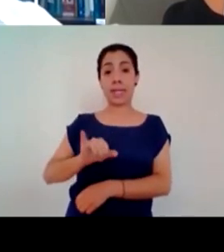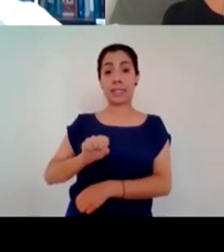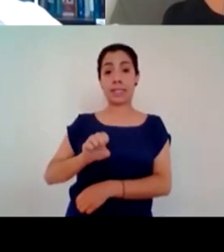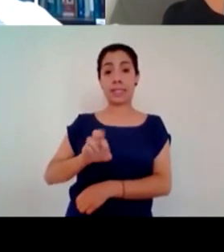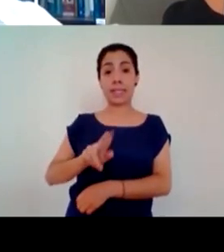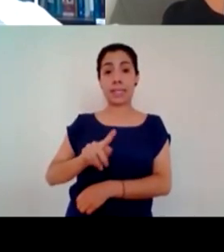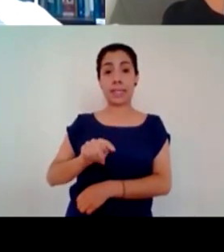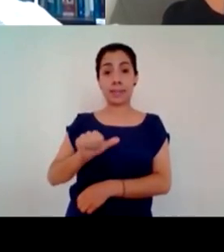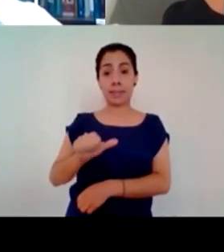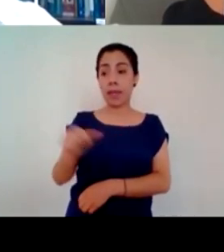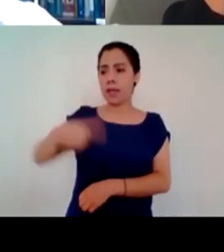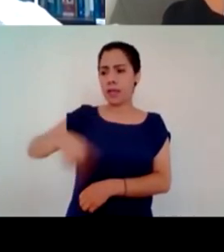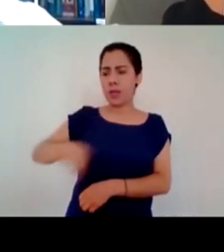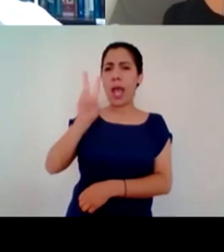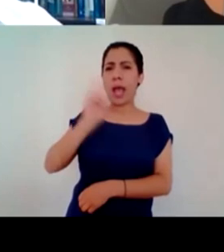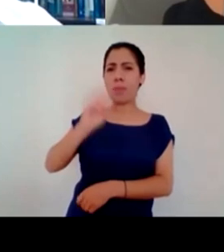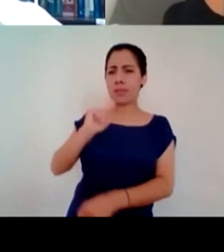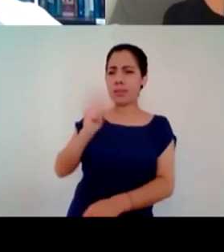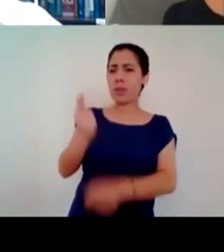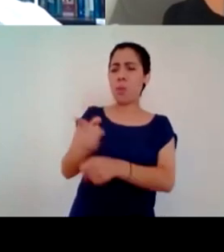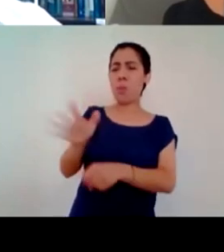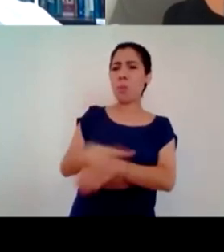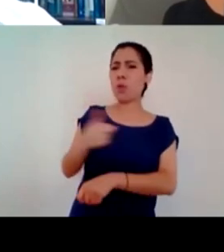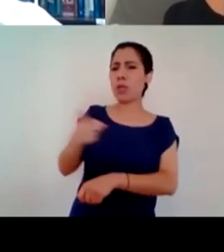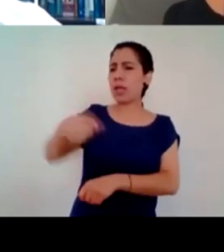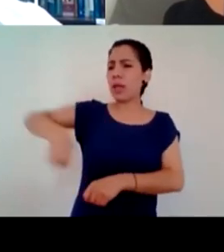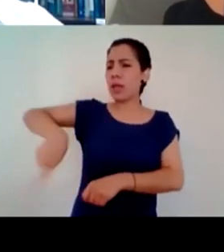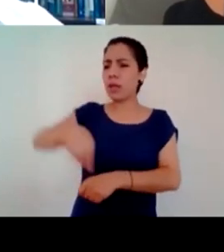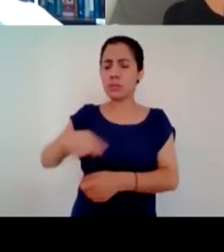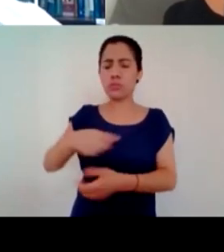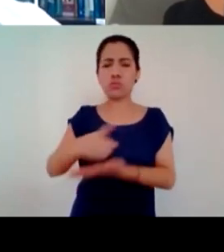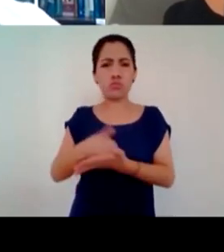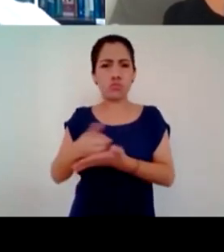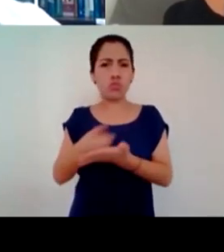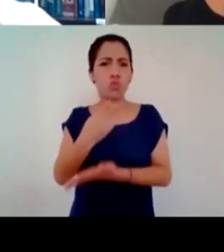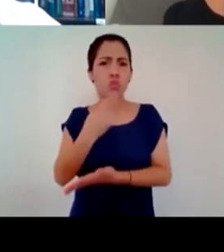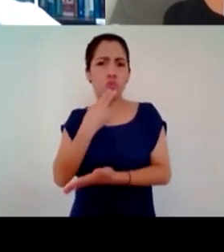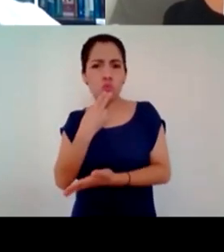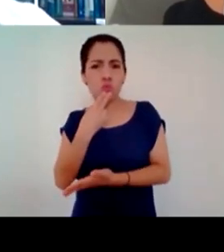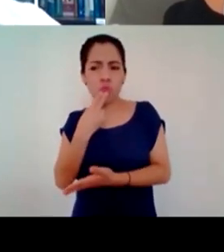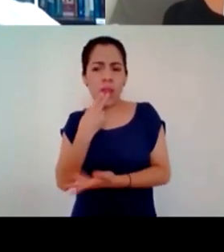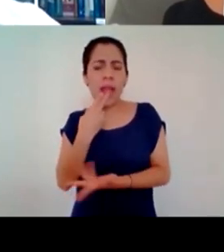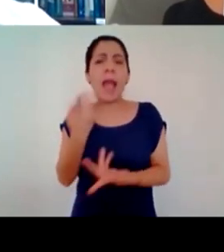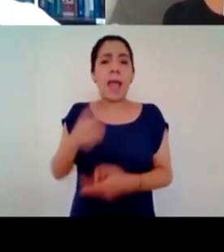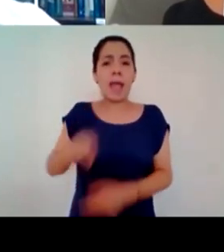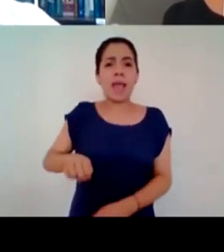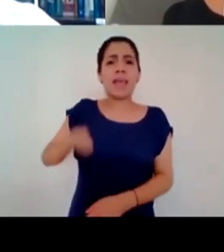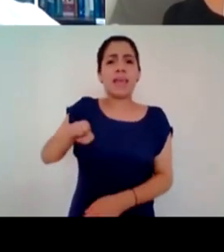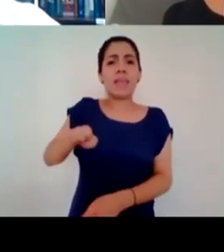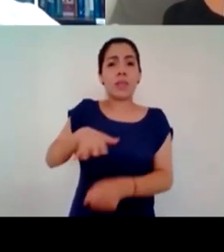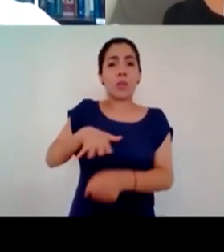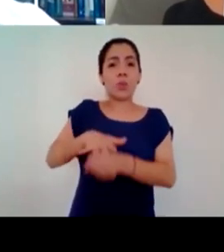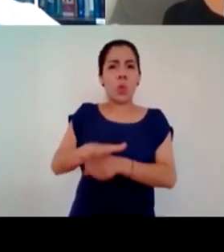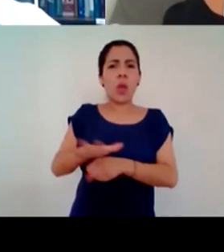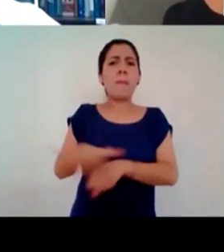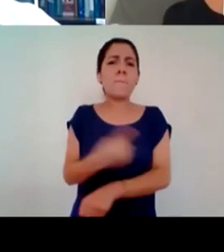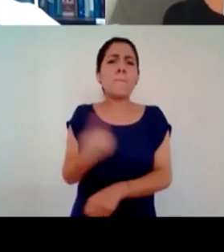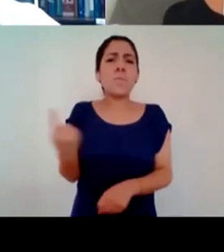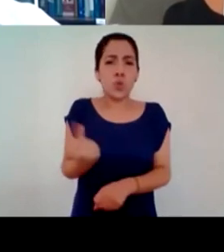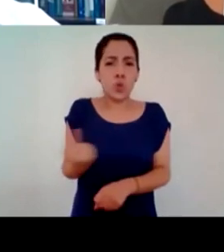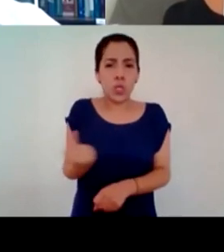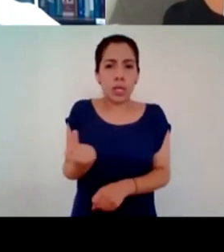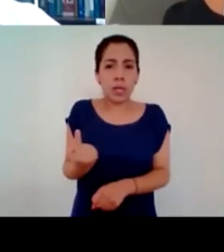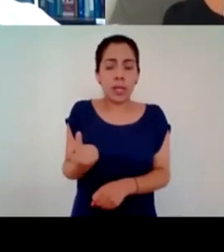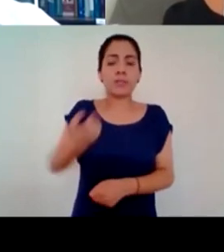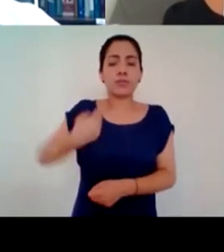chavos, a qué edad, lo fácil que está siendo acceder a estas drogas, y lo estamos también analizando y viendo